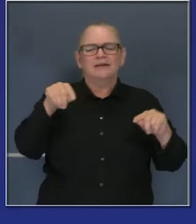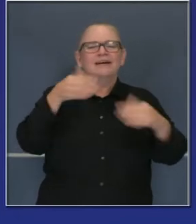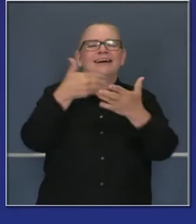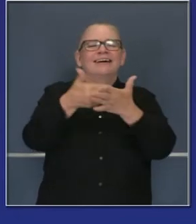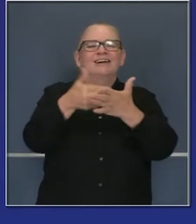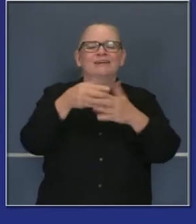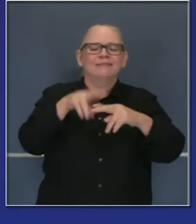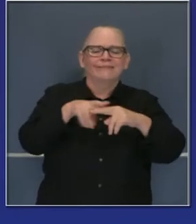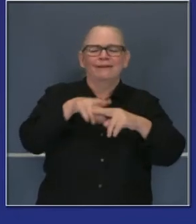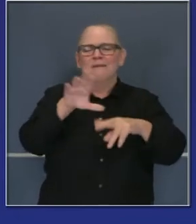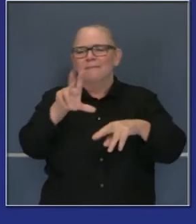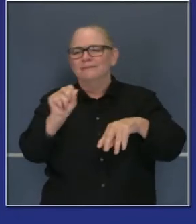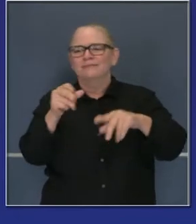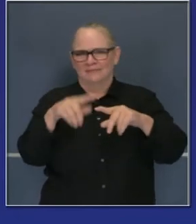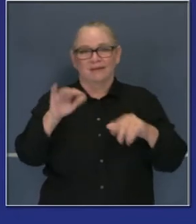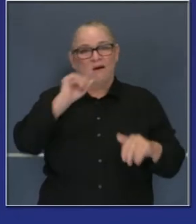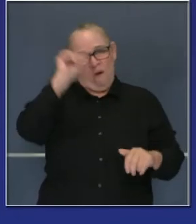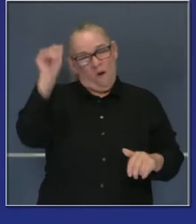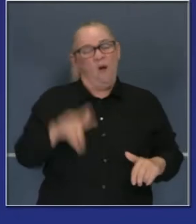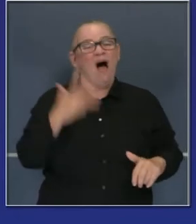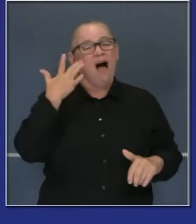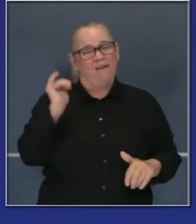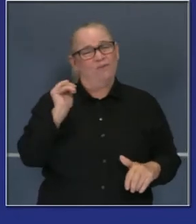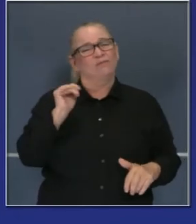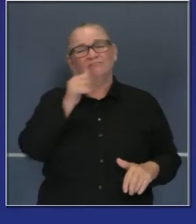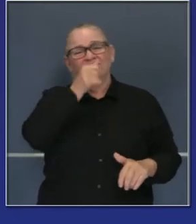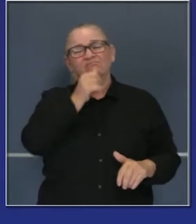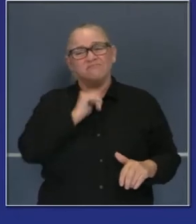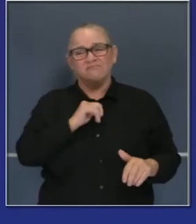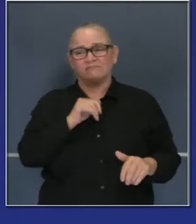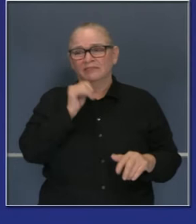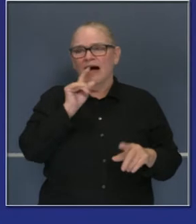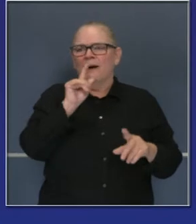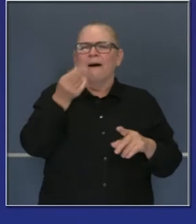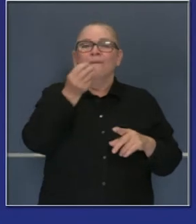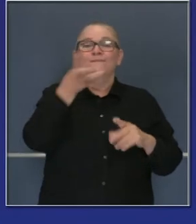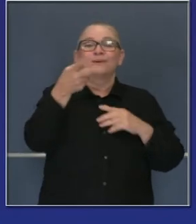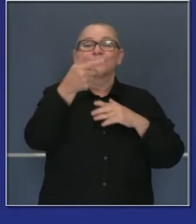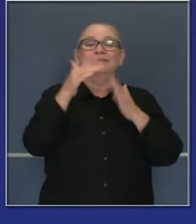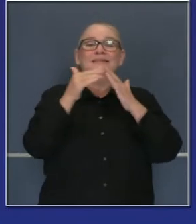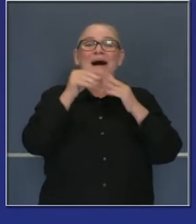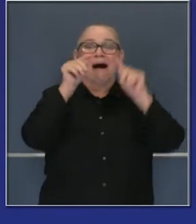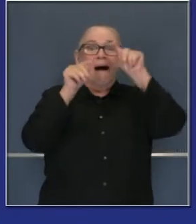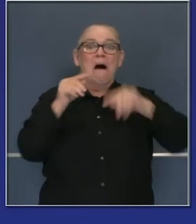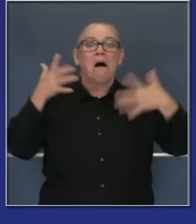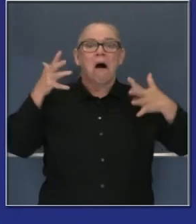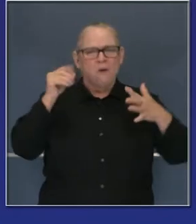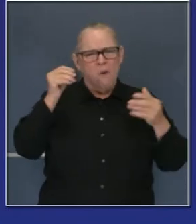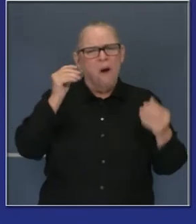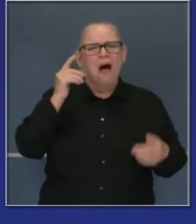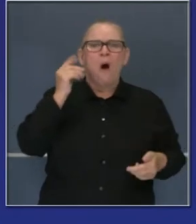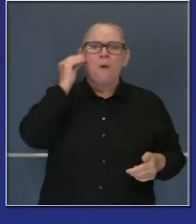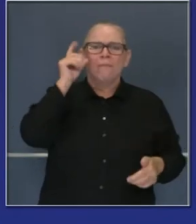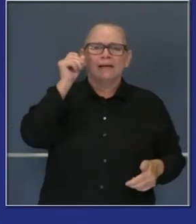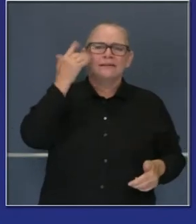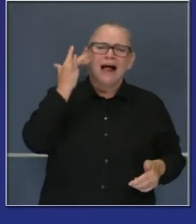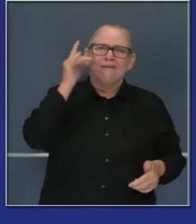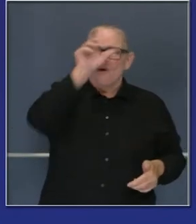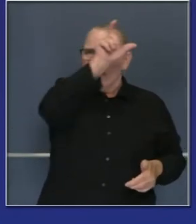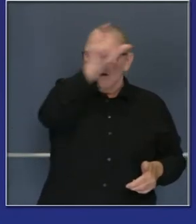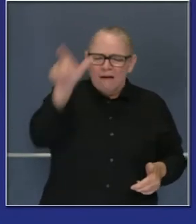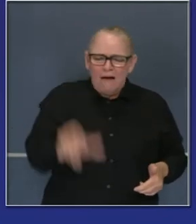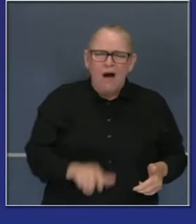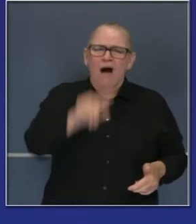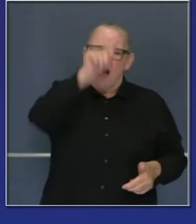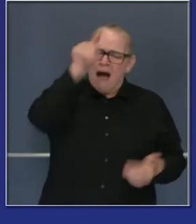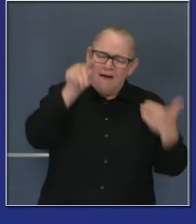en todo el estado ya no es un asunto costero me he concentrado en unas cuantas áreas urbanas densas